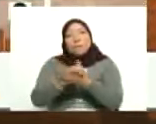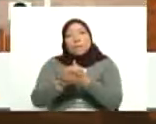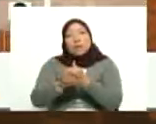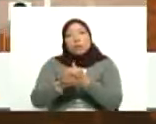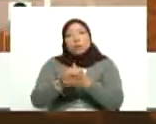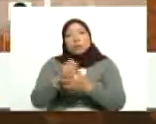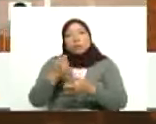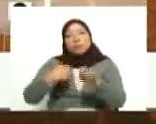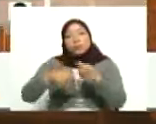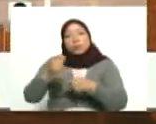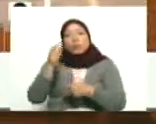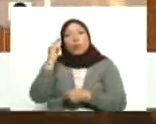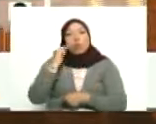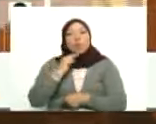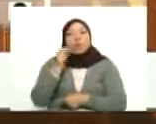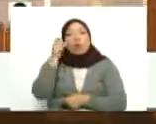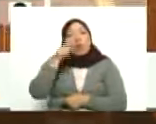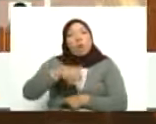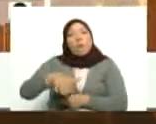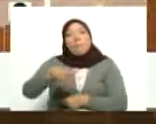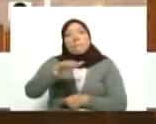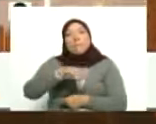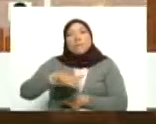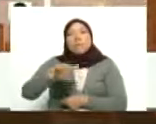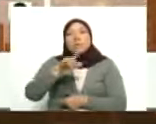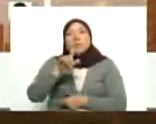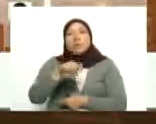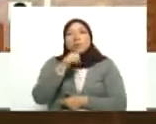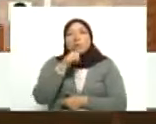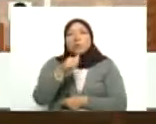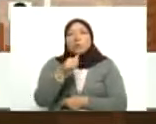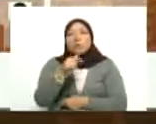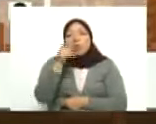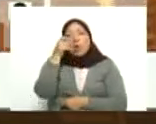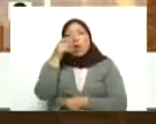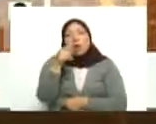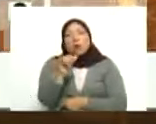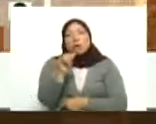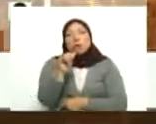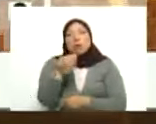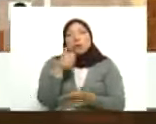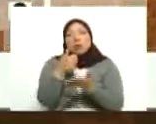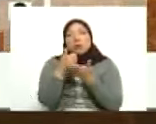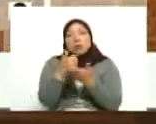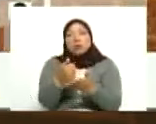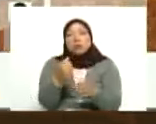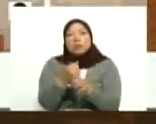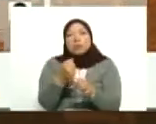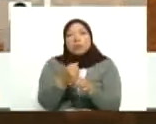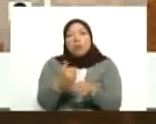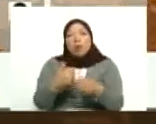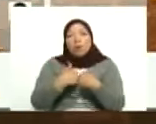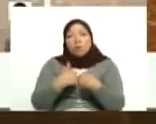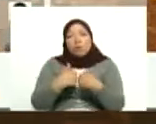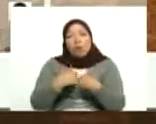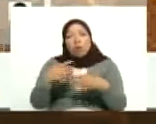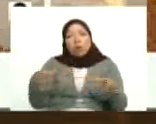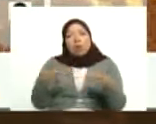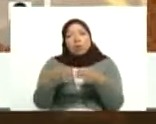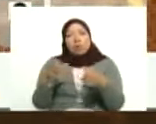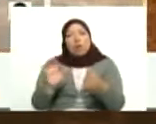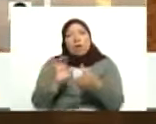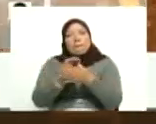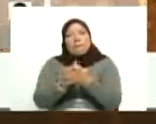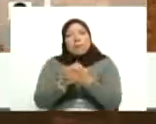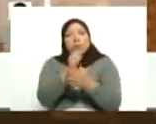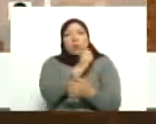la Alternativa Bolivariana para los Pueblos de América, Tratado de los Pueblos, lo ha dicho a través del esfuerzo con el grupo de amigos de